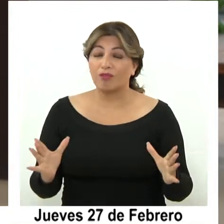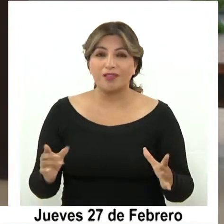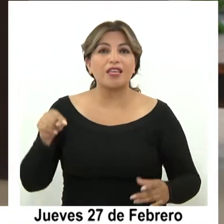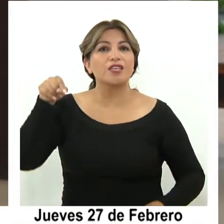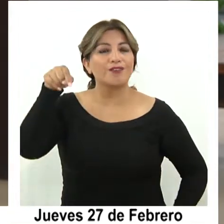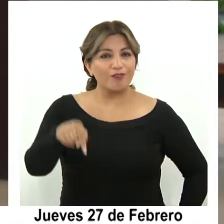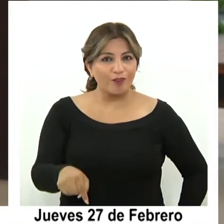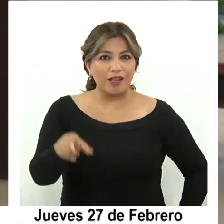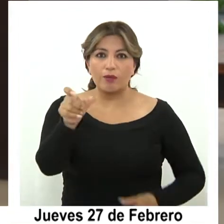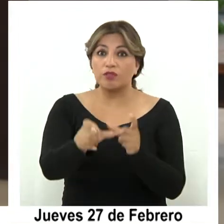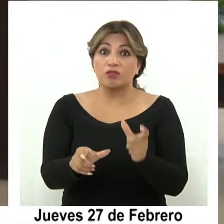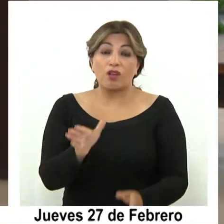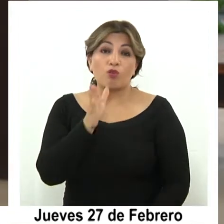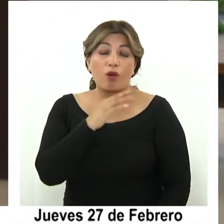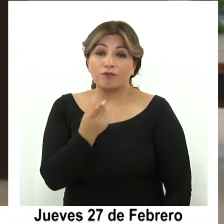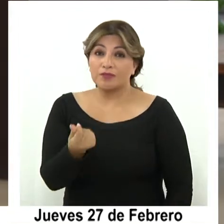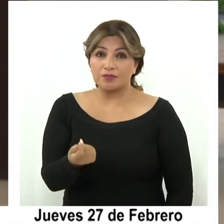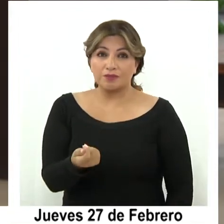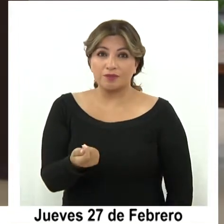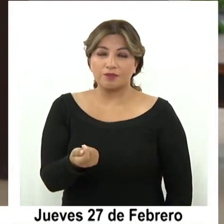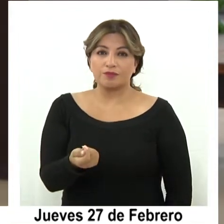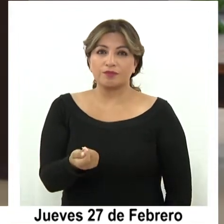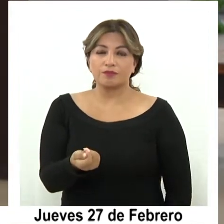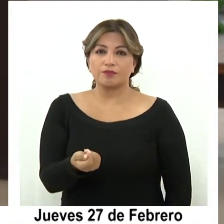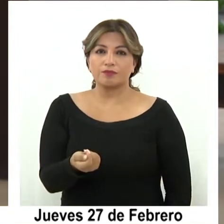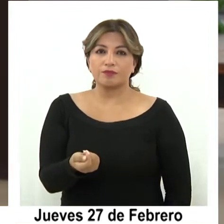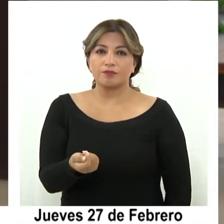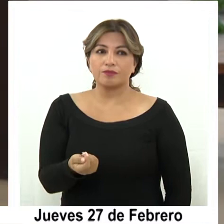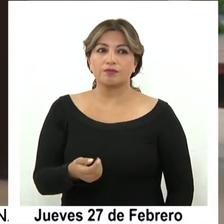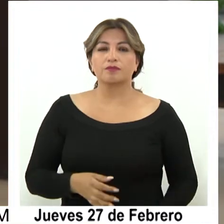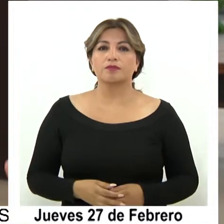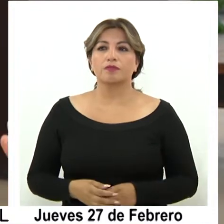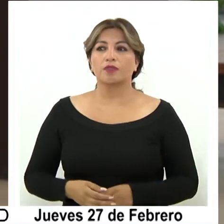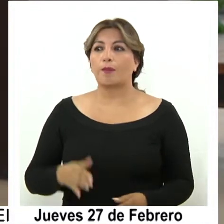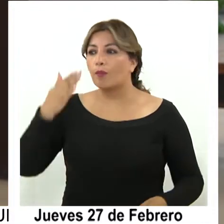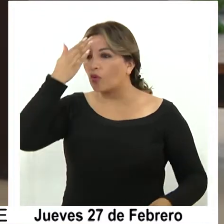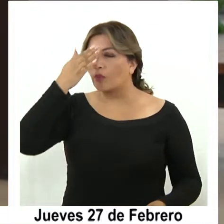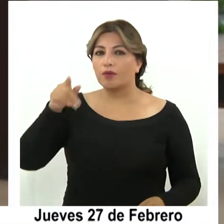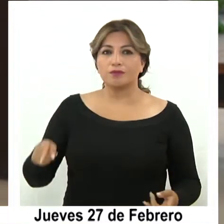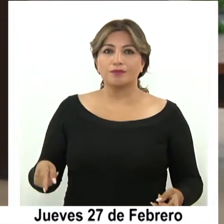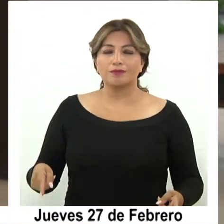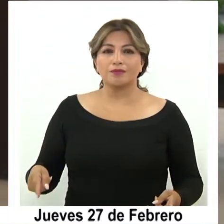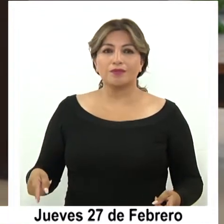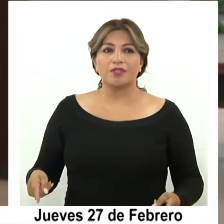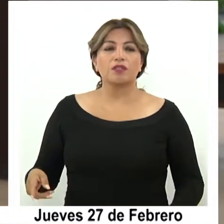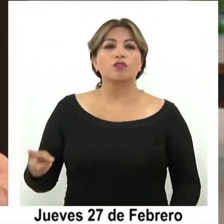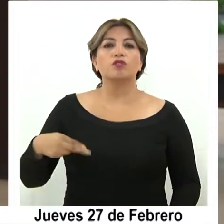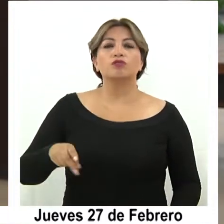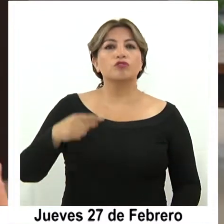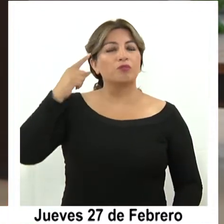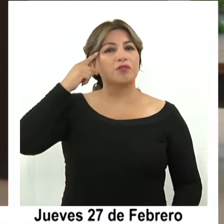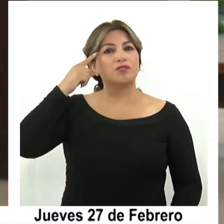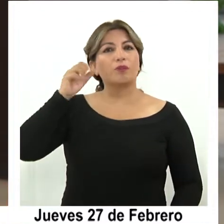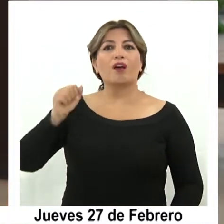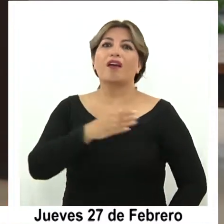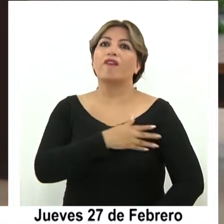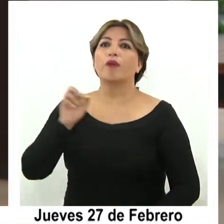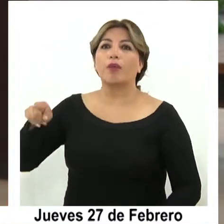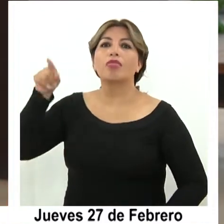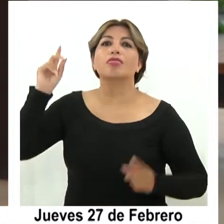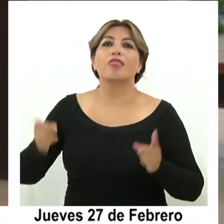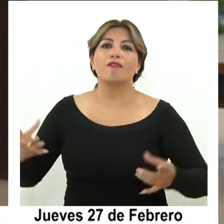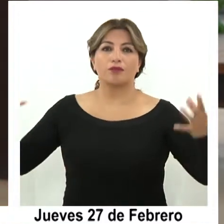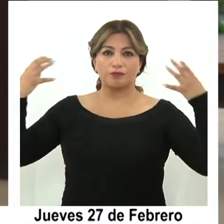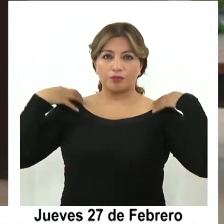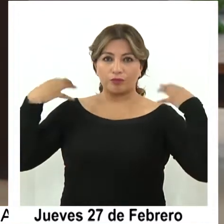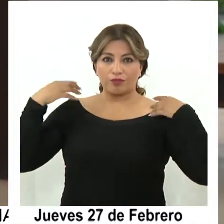brutal. Y hoy en día quienes no tienen esos recursos tienen que preocuparse de esto en ese minuto. Nosotros creemos que las administradoras deben